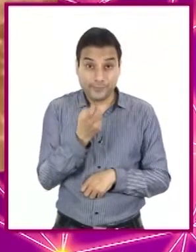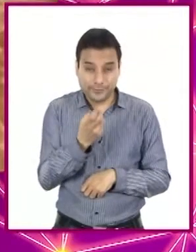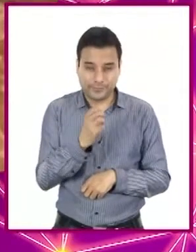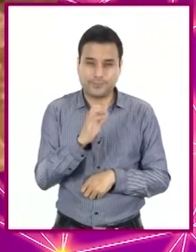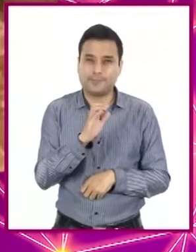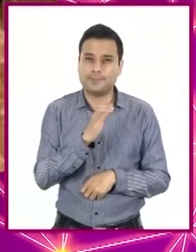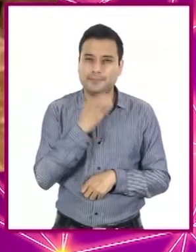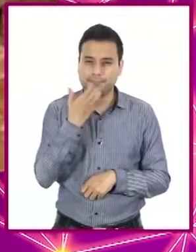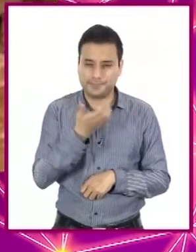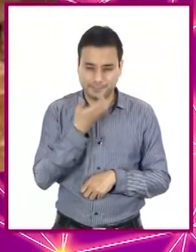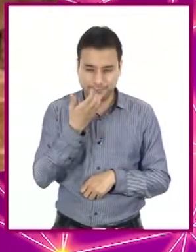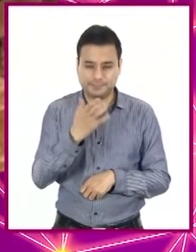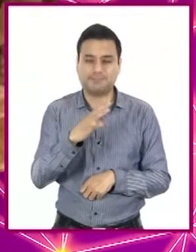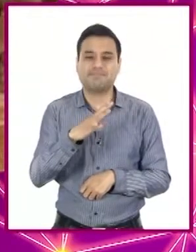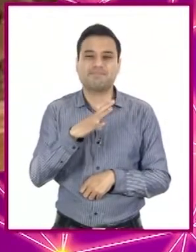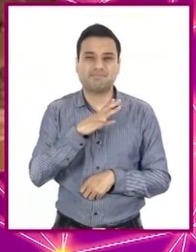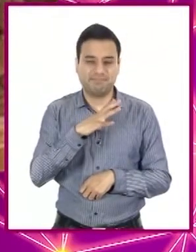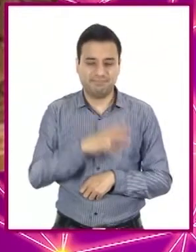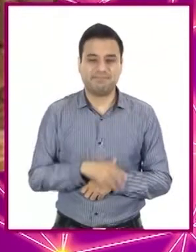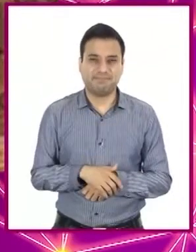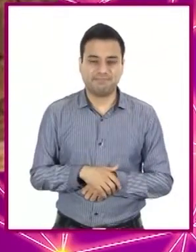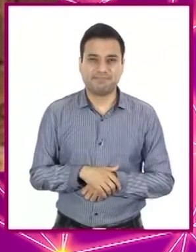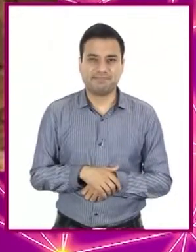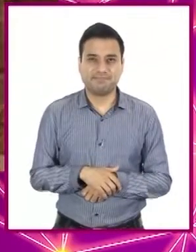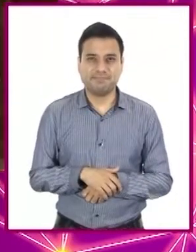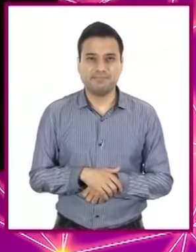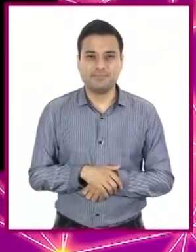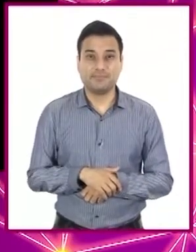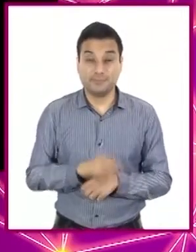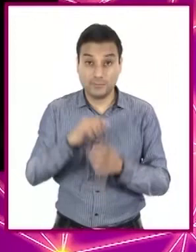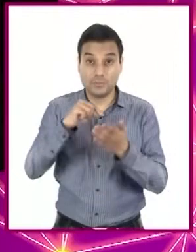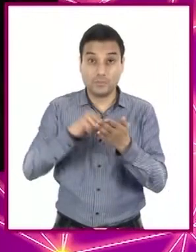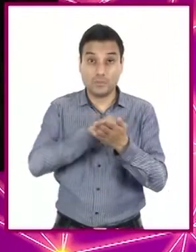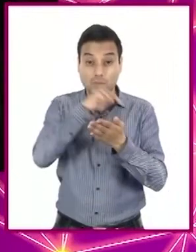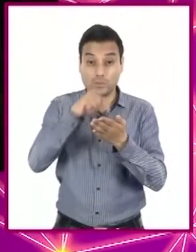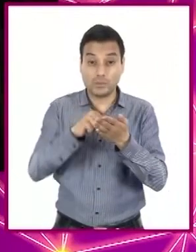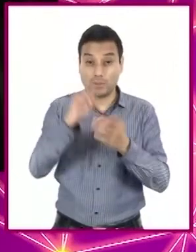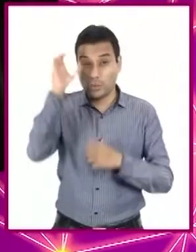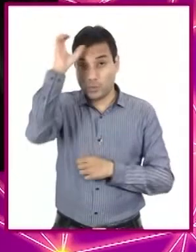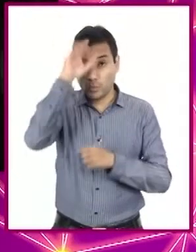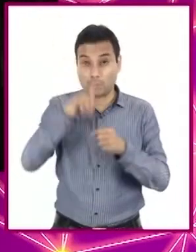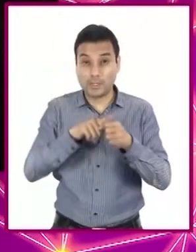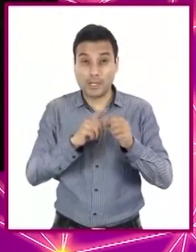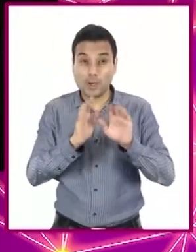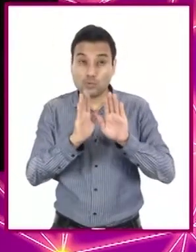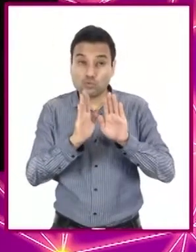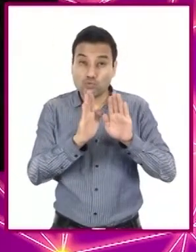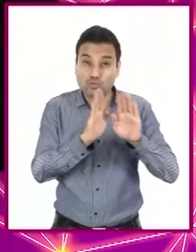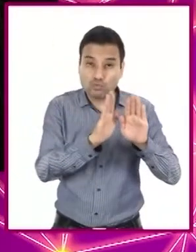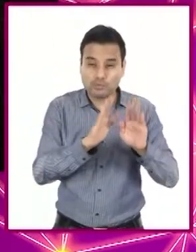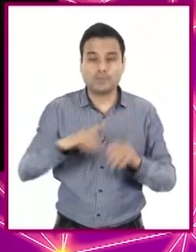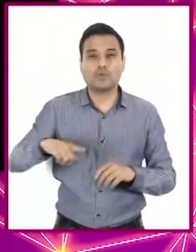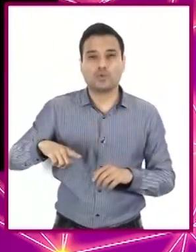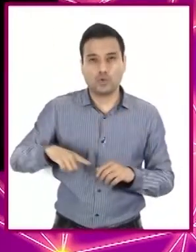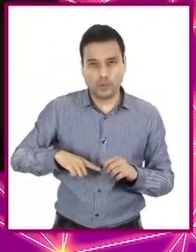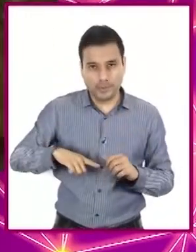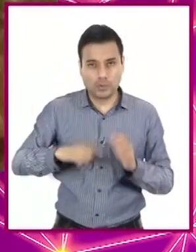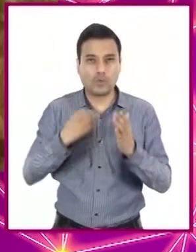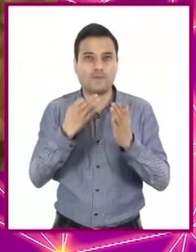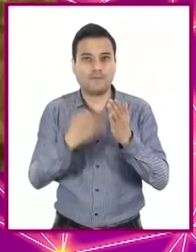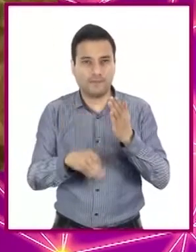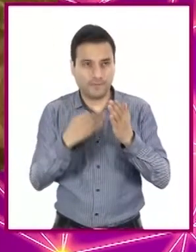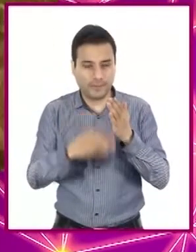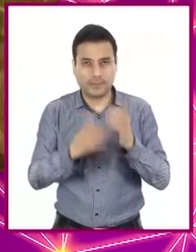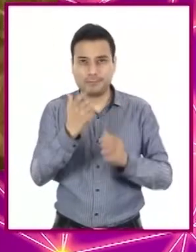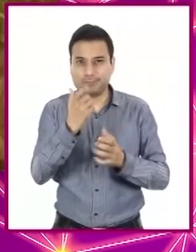nos imaginamos. Los nichos culturales a veces solo se ponen en peligro por el abandono gubernamental que los deja sin recursos